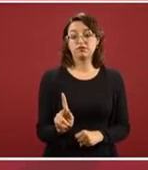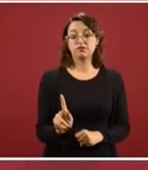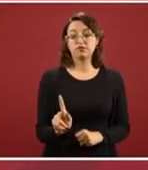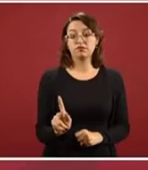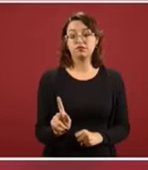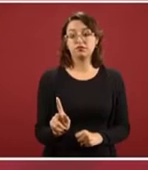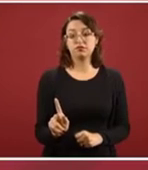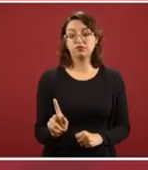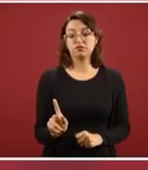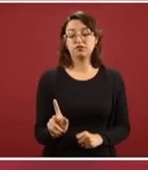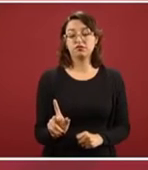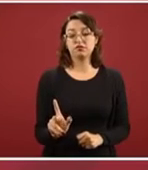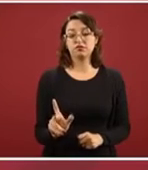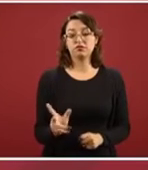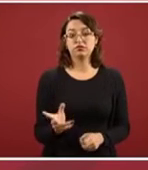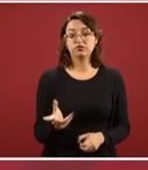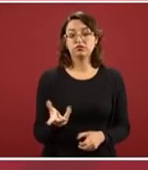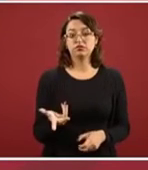se